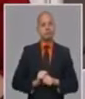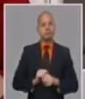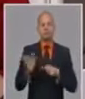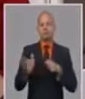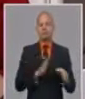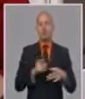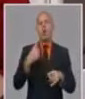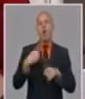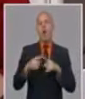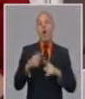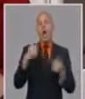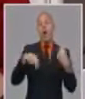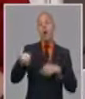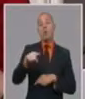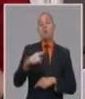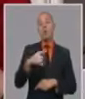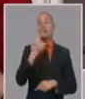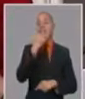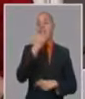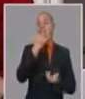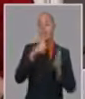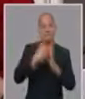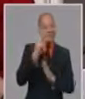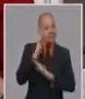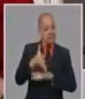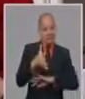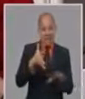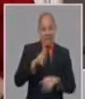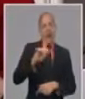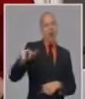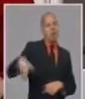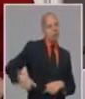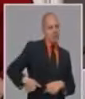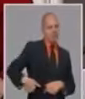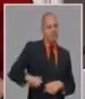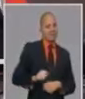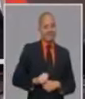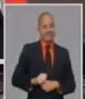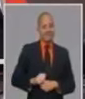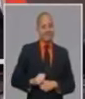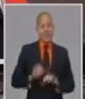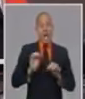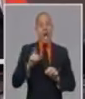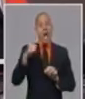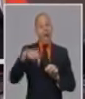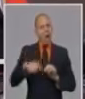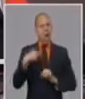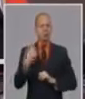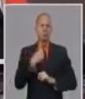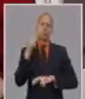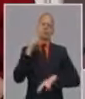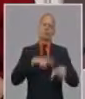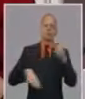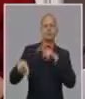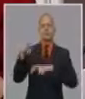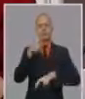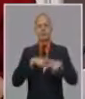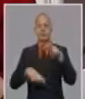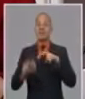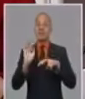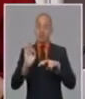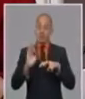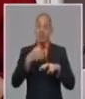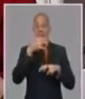propondría hacer una mesa, pero ya con resultados de investigaciones culminadas, porque muchas de esas investigaciones, como nosotros